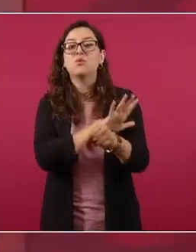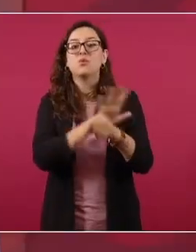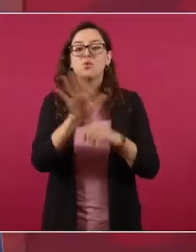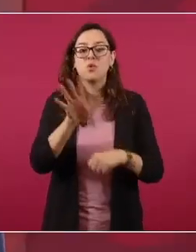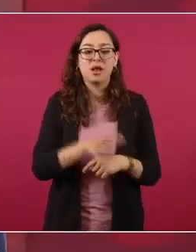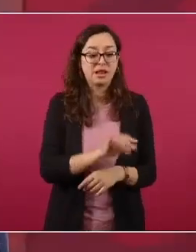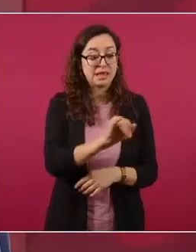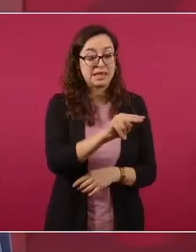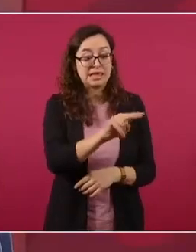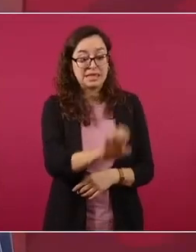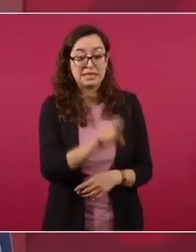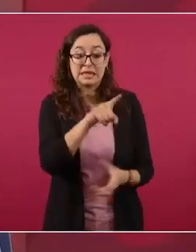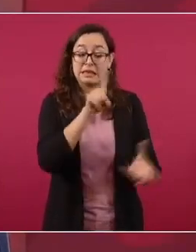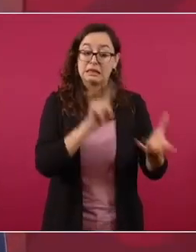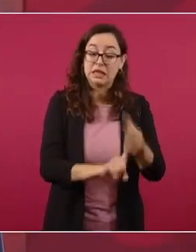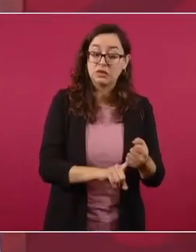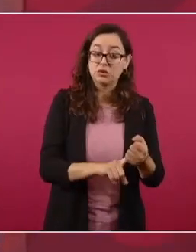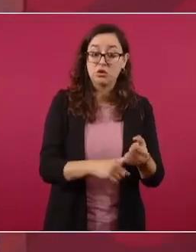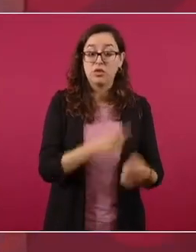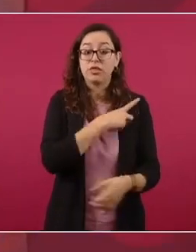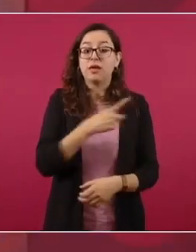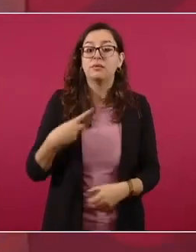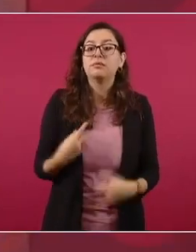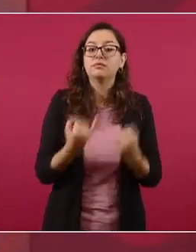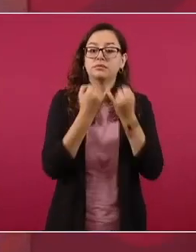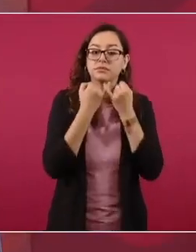de la oligarquía